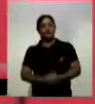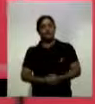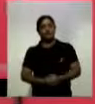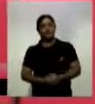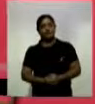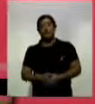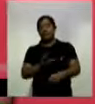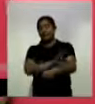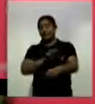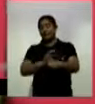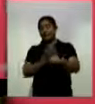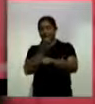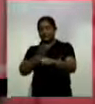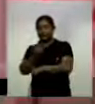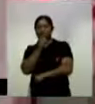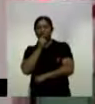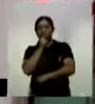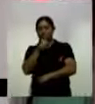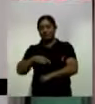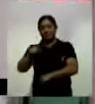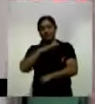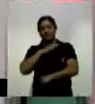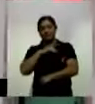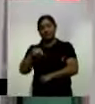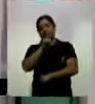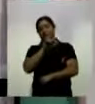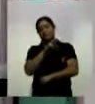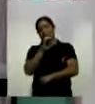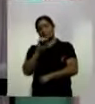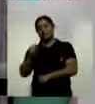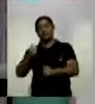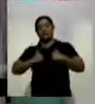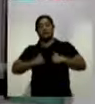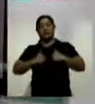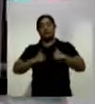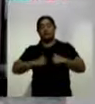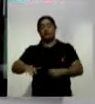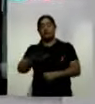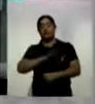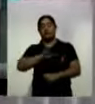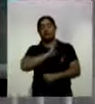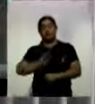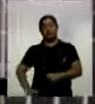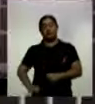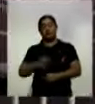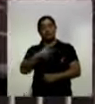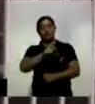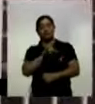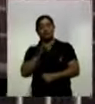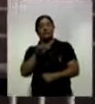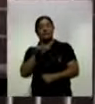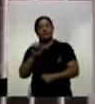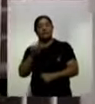La Coordinación Estatal de Protección Civil clausuró los hoteles Los Arcos, ubicado en Chautempan, Corona, en el municipio de Quileta, y el motel Mi Fantasía de la misma